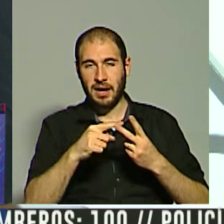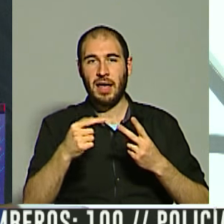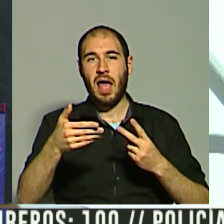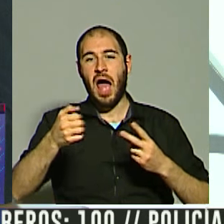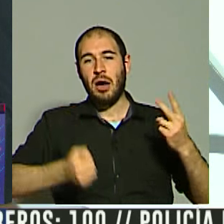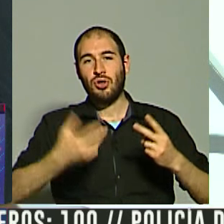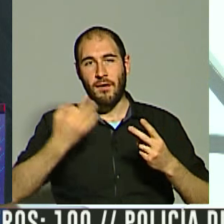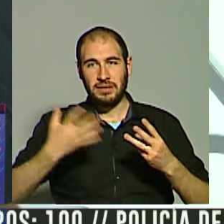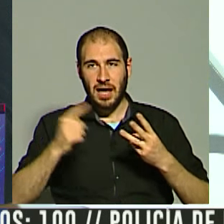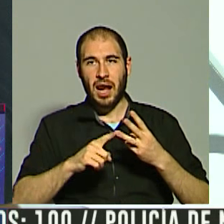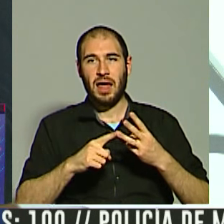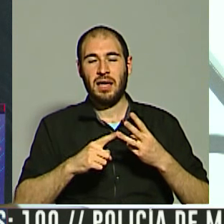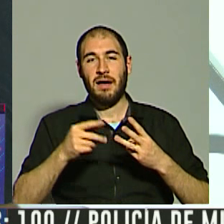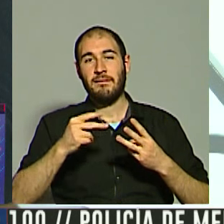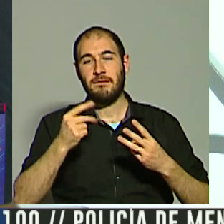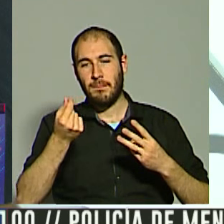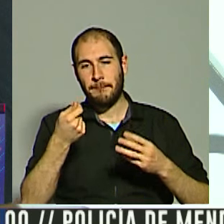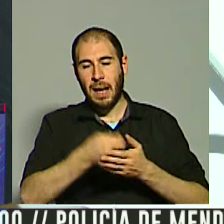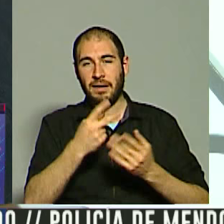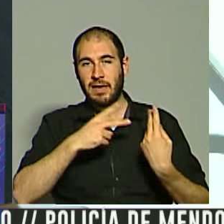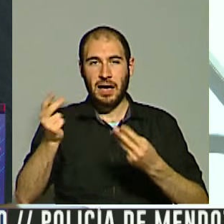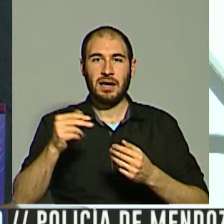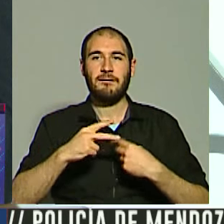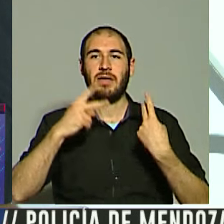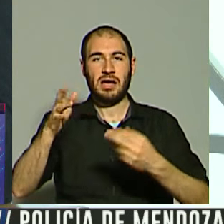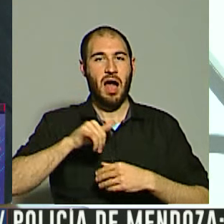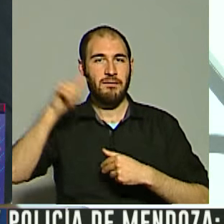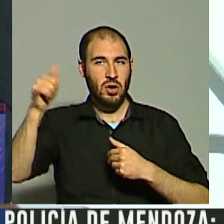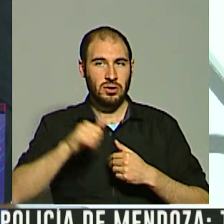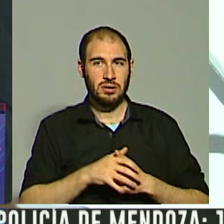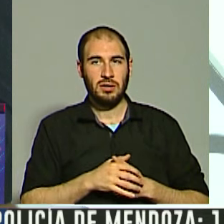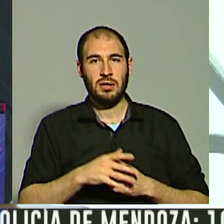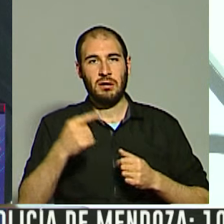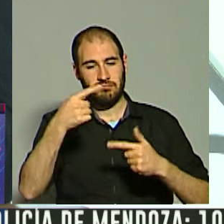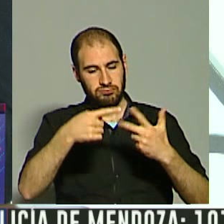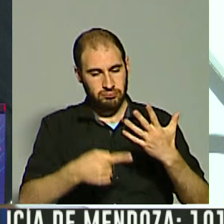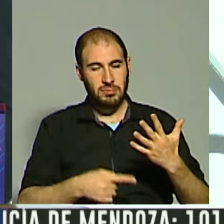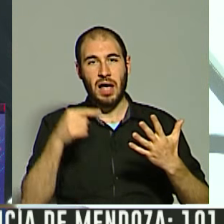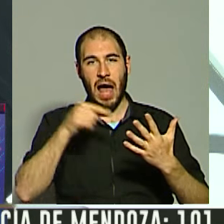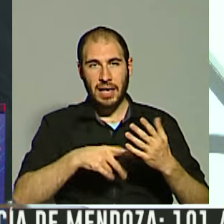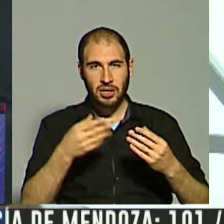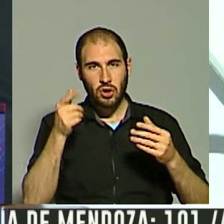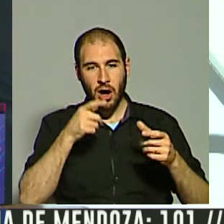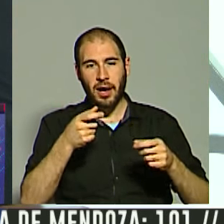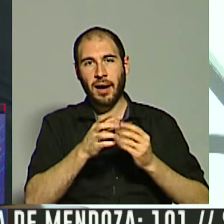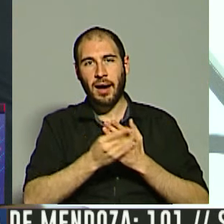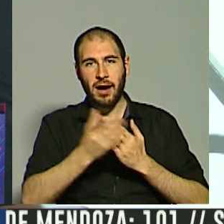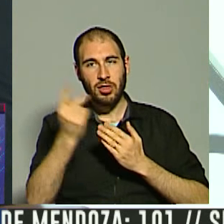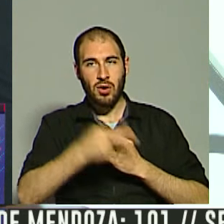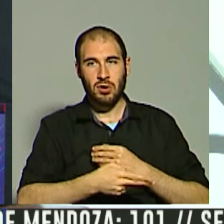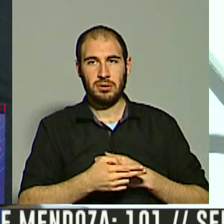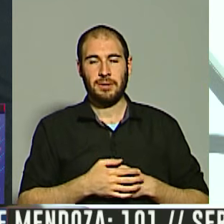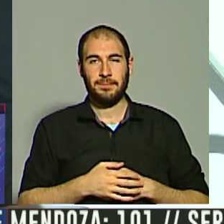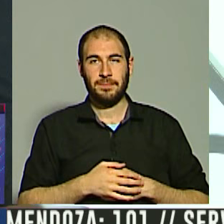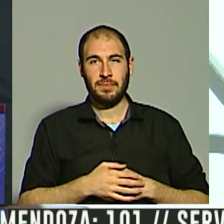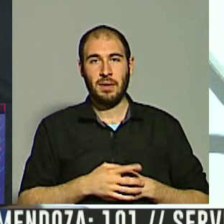vehículos oficiales, la cantidad de viáticos, los pasajes aéreos, es decir, intentar desde ese punto de vista empezar a reducir considerablemente el gasto